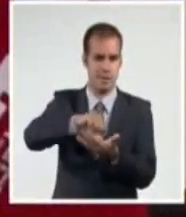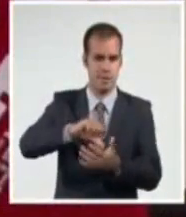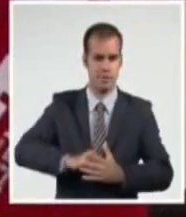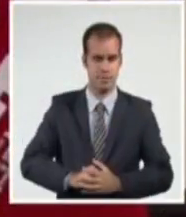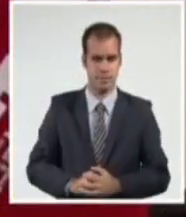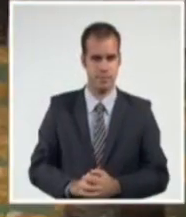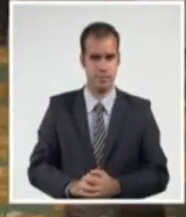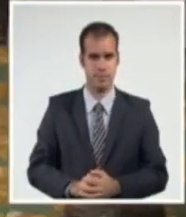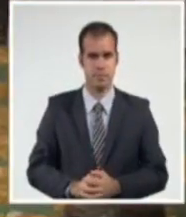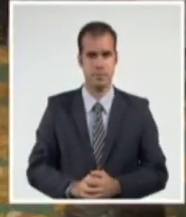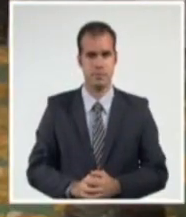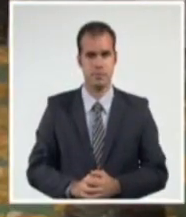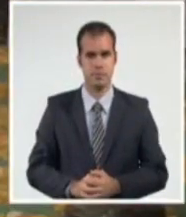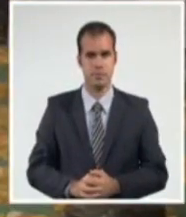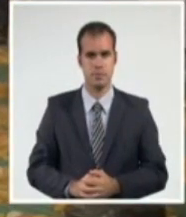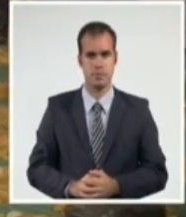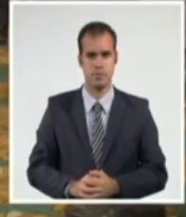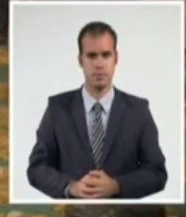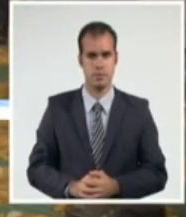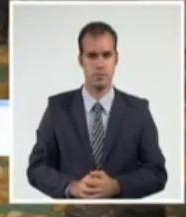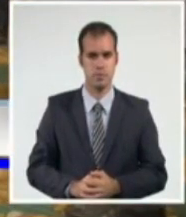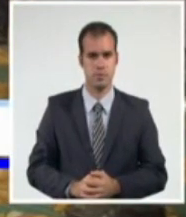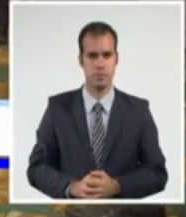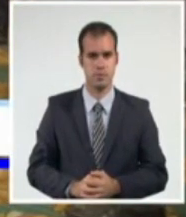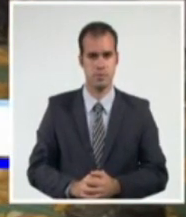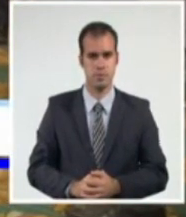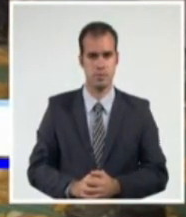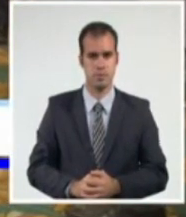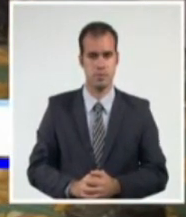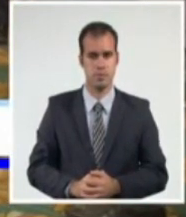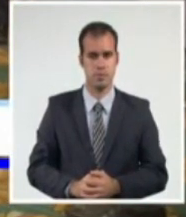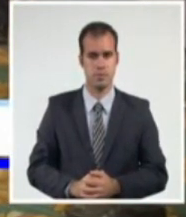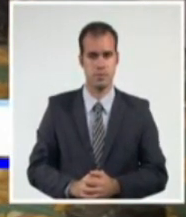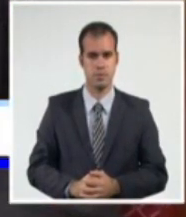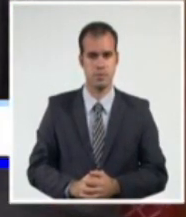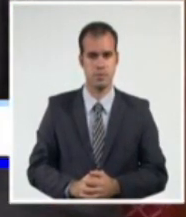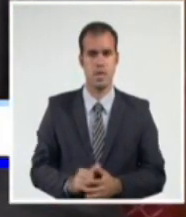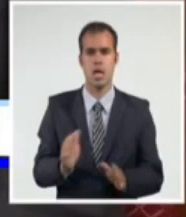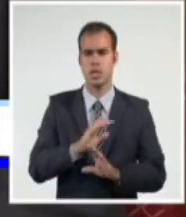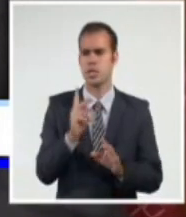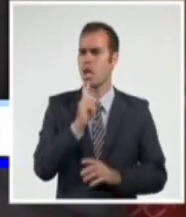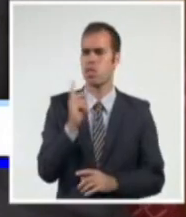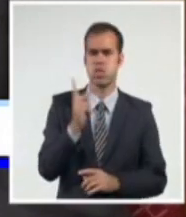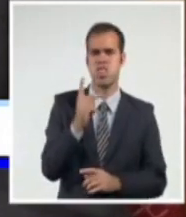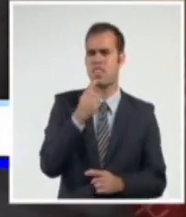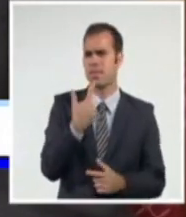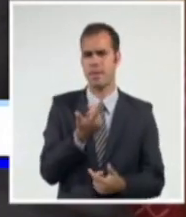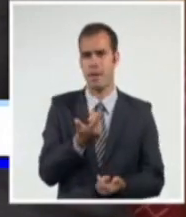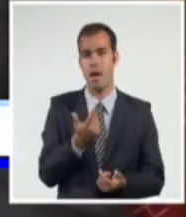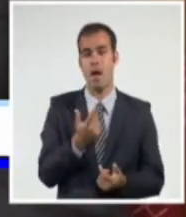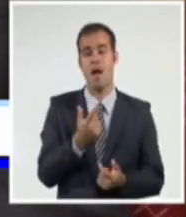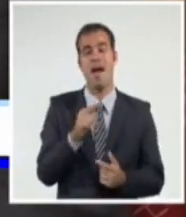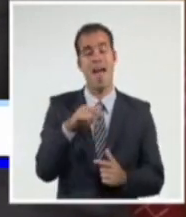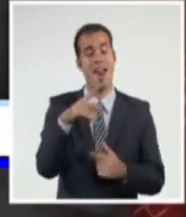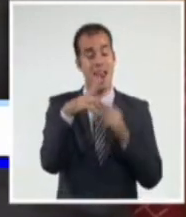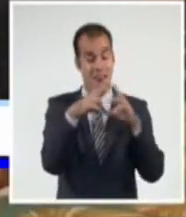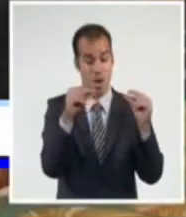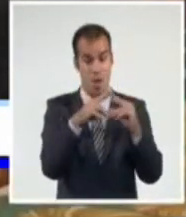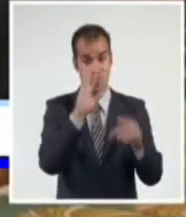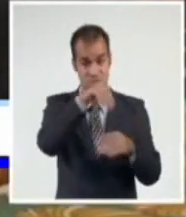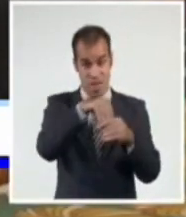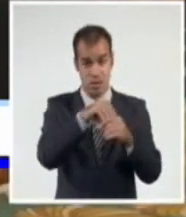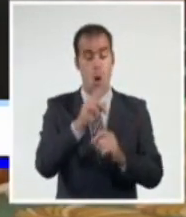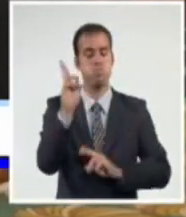Rezaei. En el contexto de su visita a Nicaragua, Díaz-Canel y Rezaei ratificaron la voluntad de continuar profundizando los vínculos